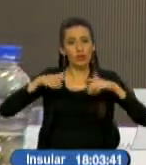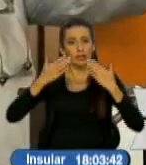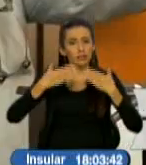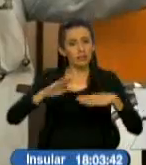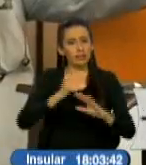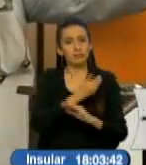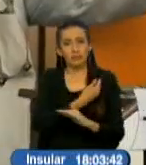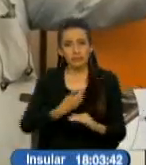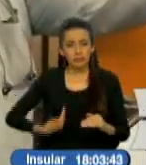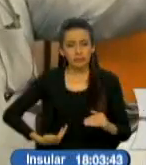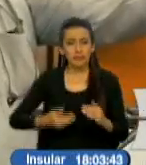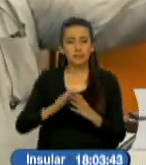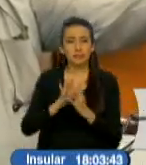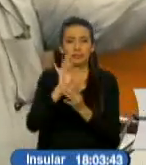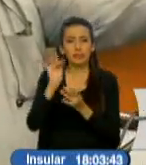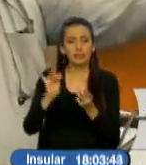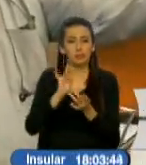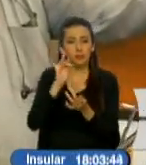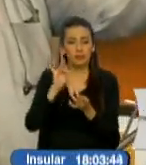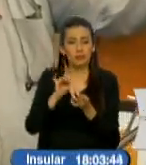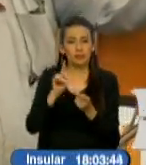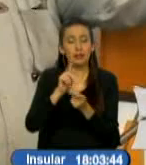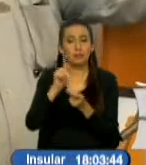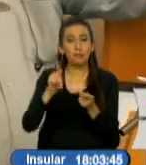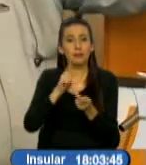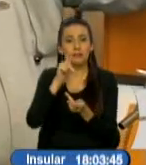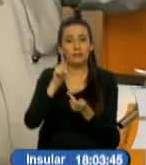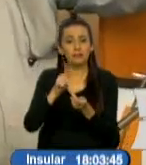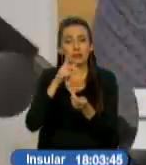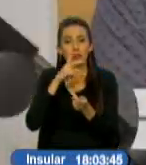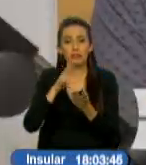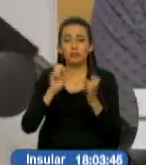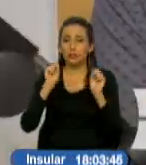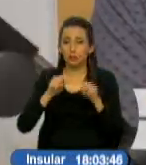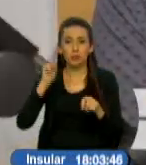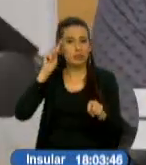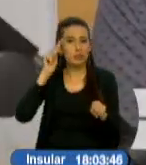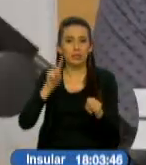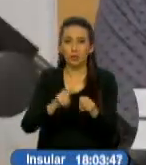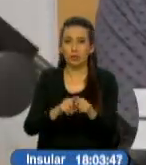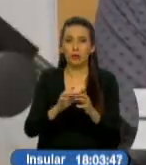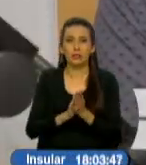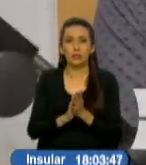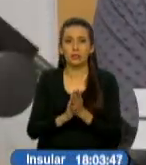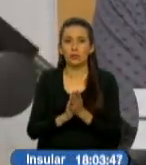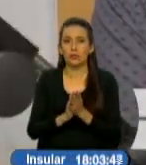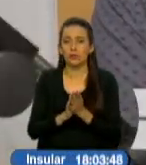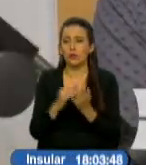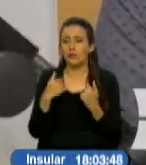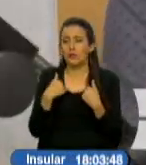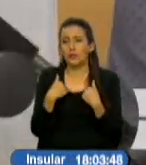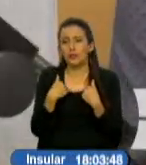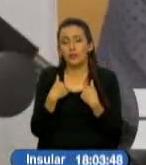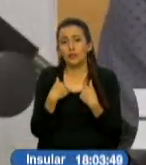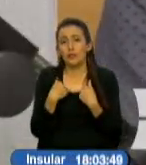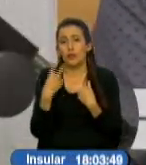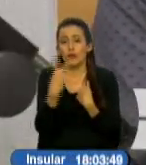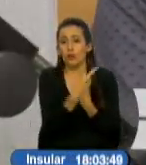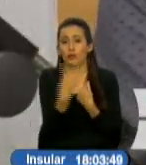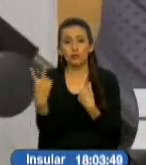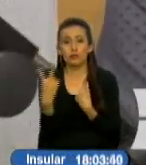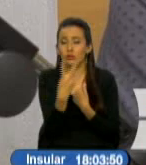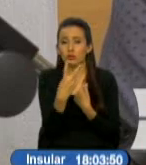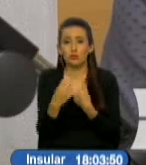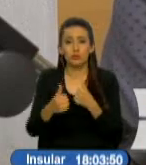Ecuador, el prefecto del Guayas, Jimmy Jairala, coincide con ese argumento. Pongo en duda que sea aceptado por los dos